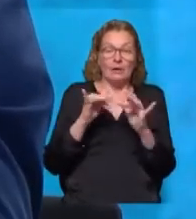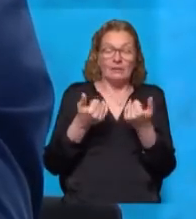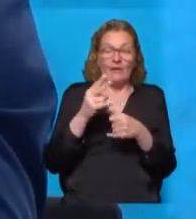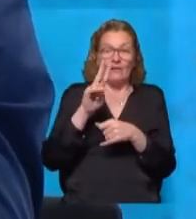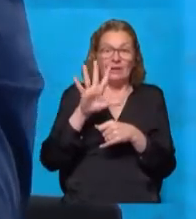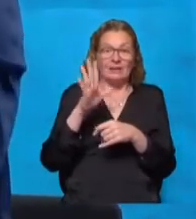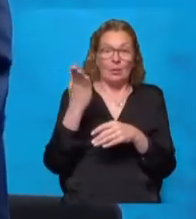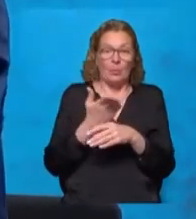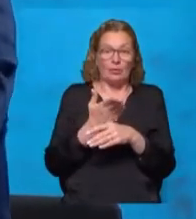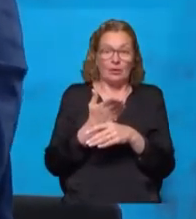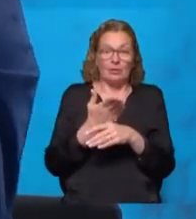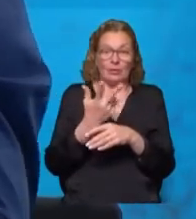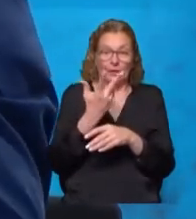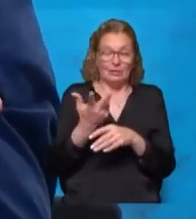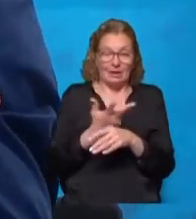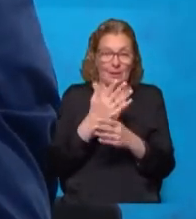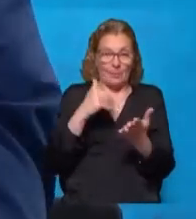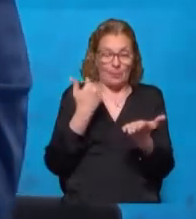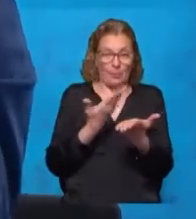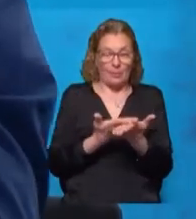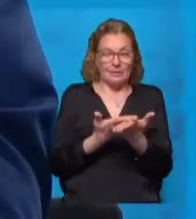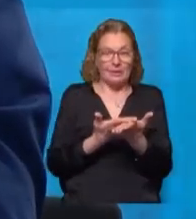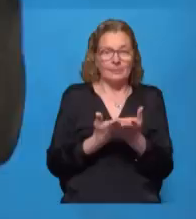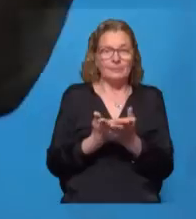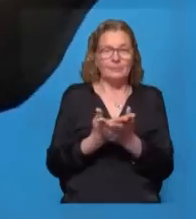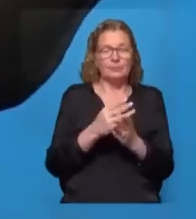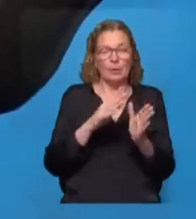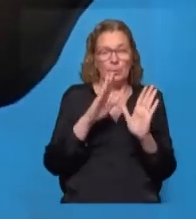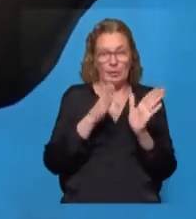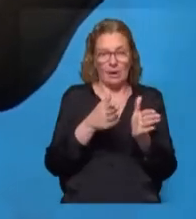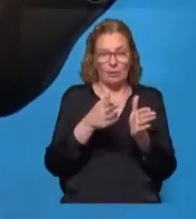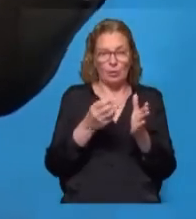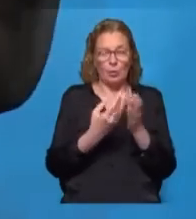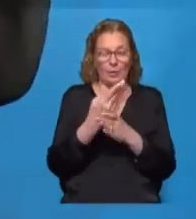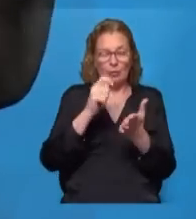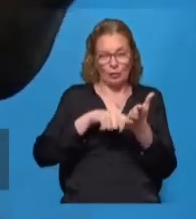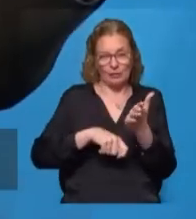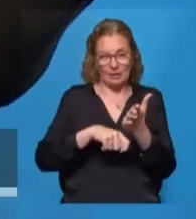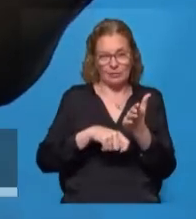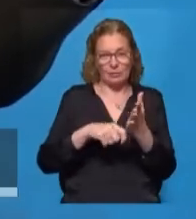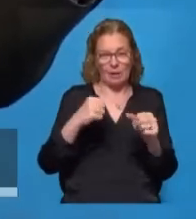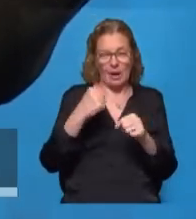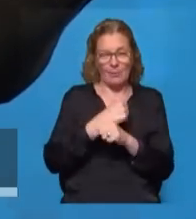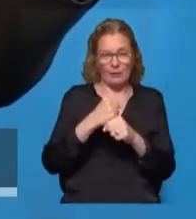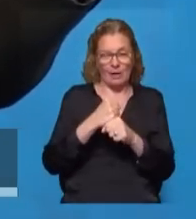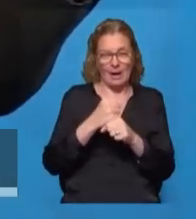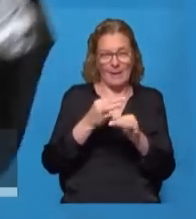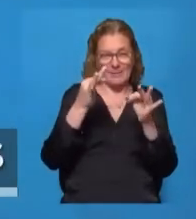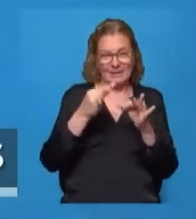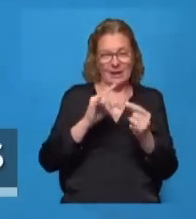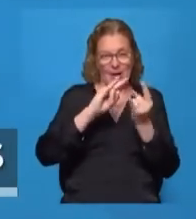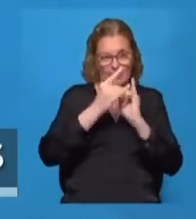25% Esas son las tres propuestas que buente por un lado es que los nuevos contratos se tengan que aprobar con mayoría especial en